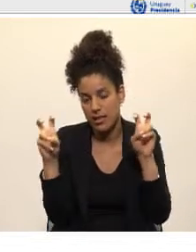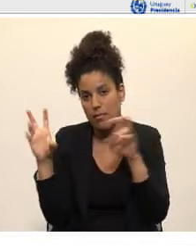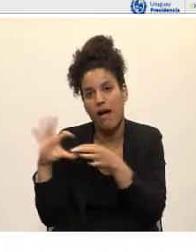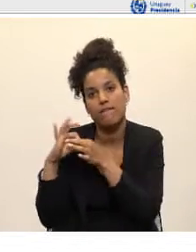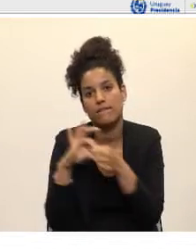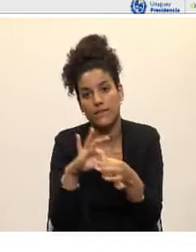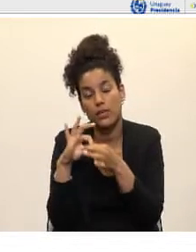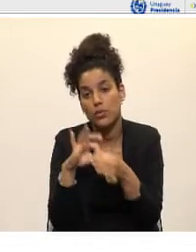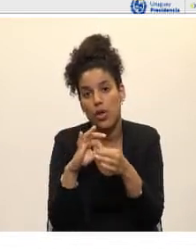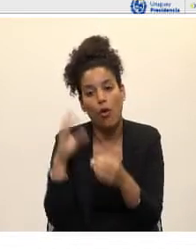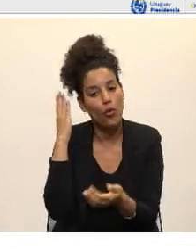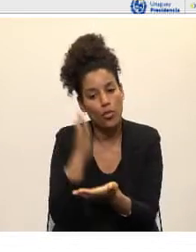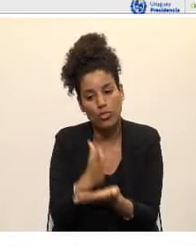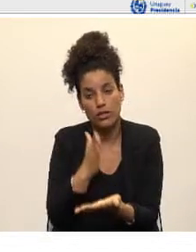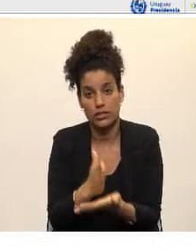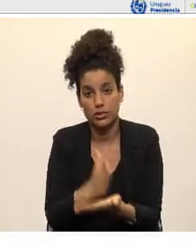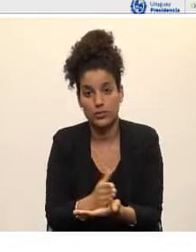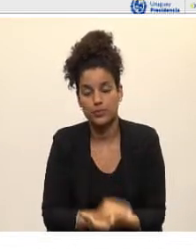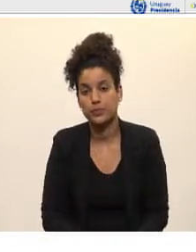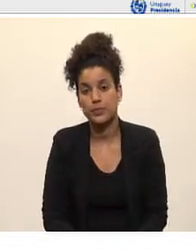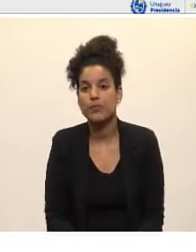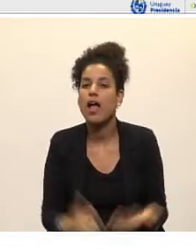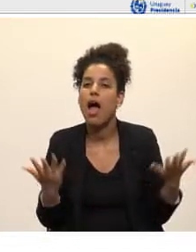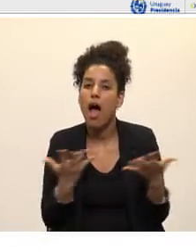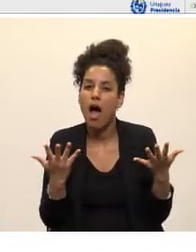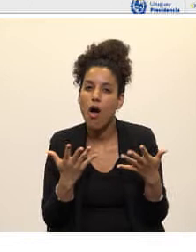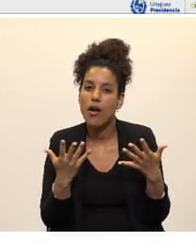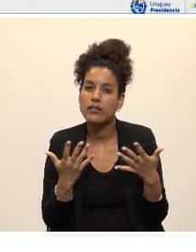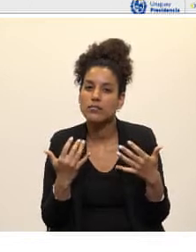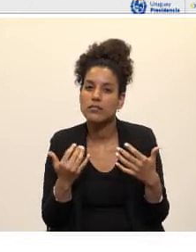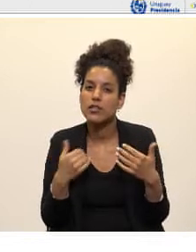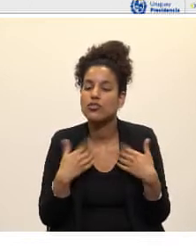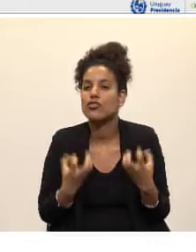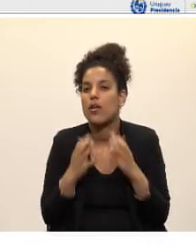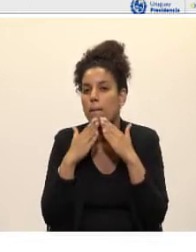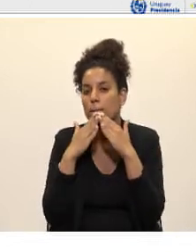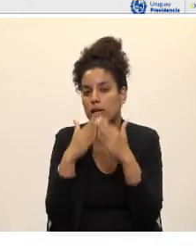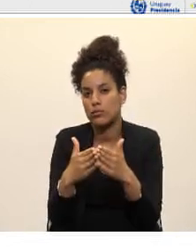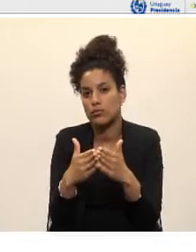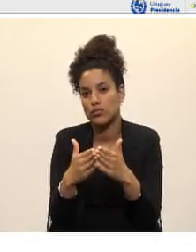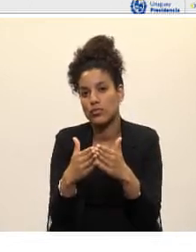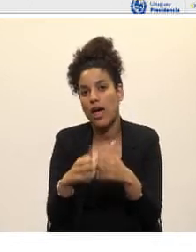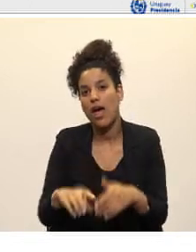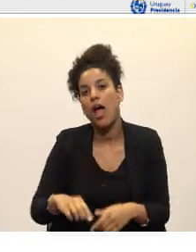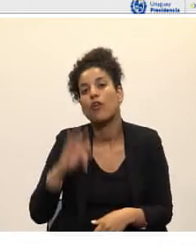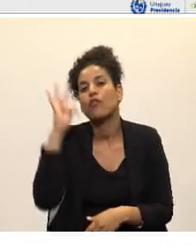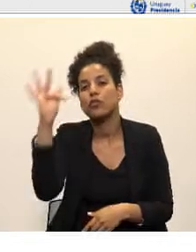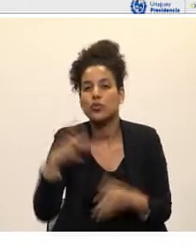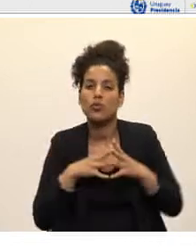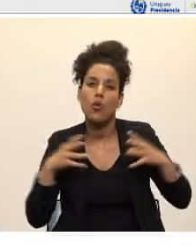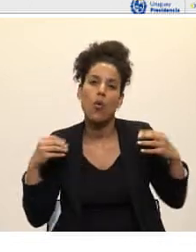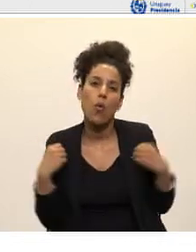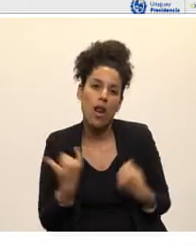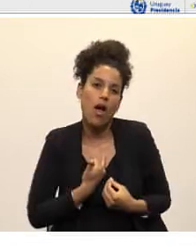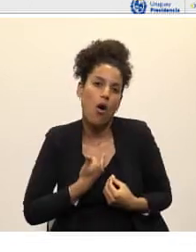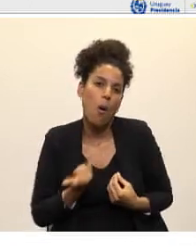vinculado con los derechos. Ahora, la pregunta que quiero traer es: ¿cómo será la escuela o el sistema